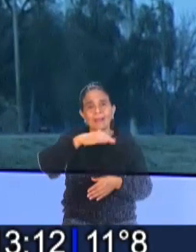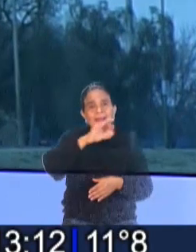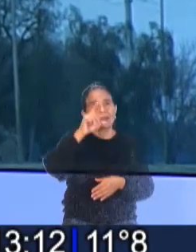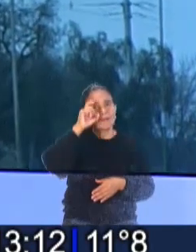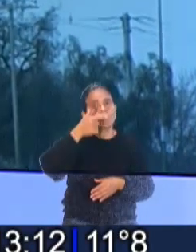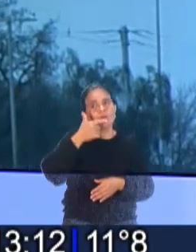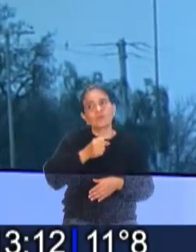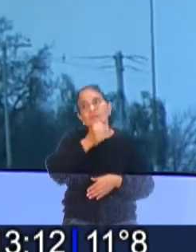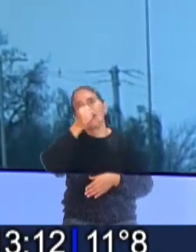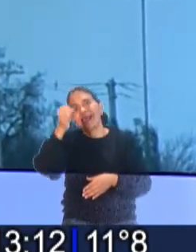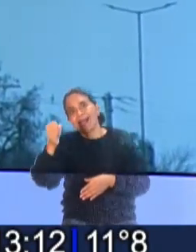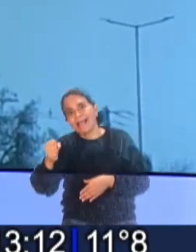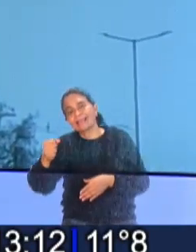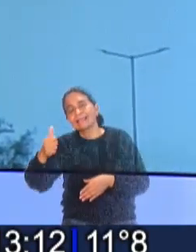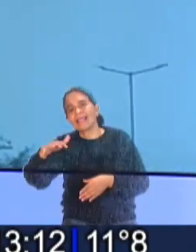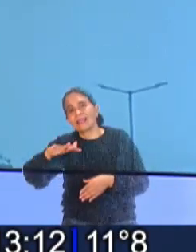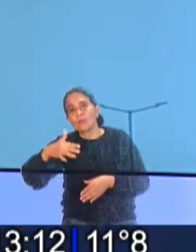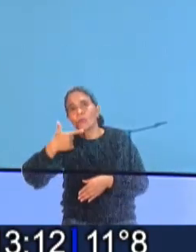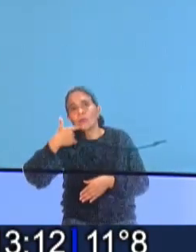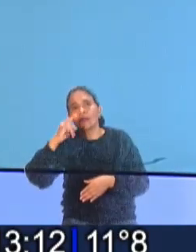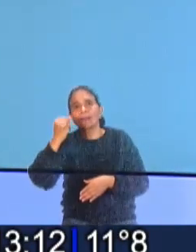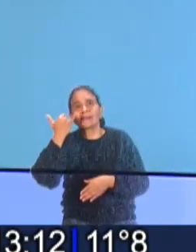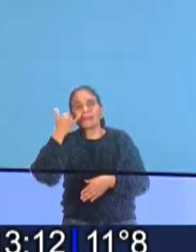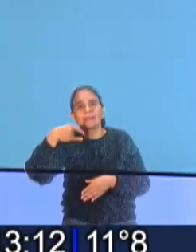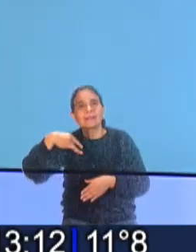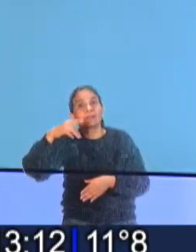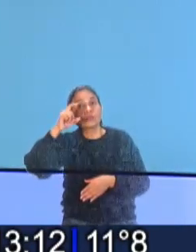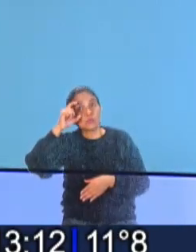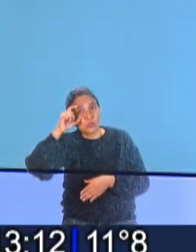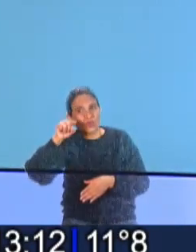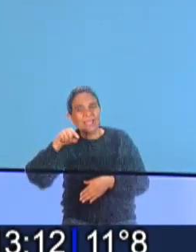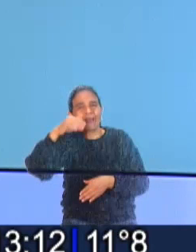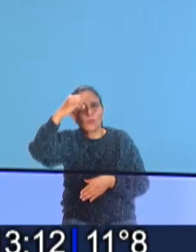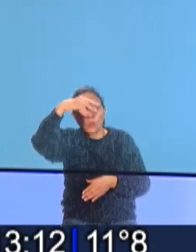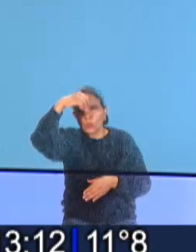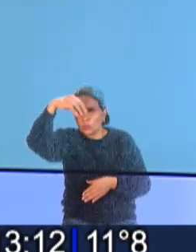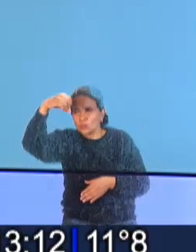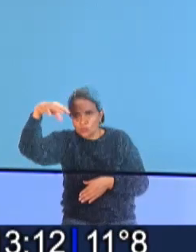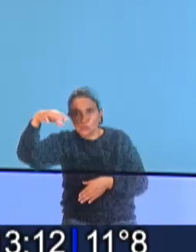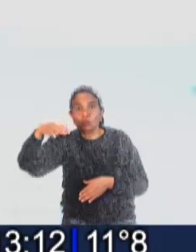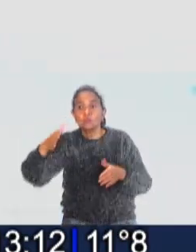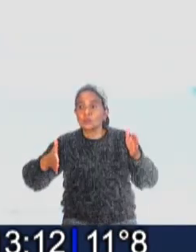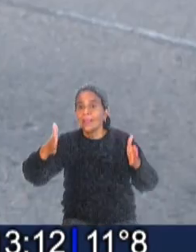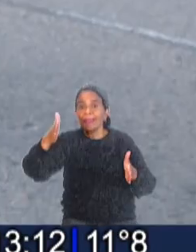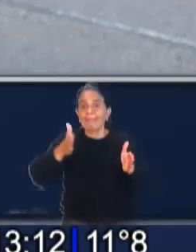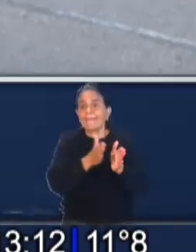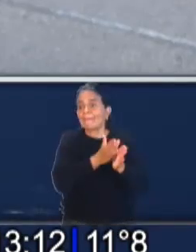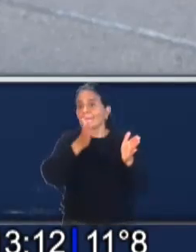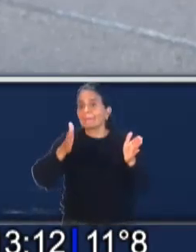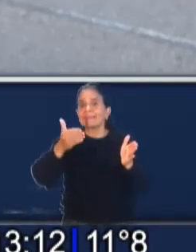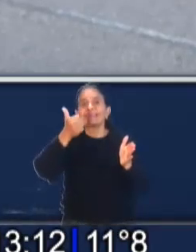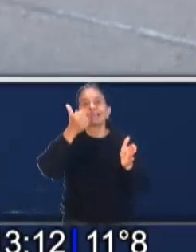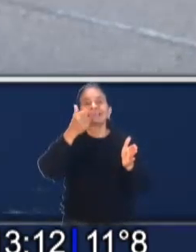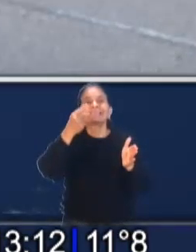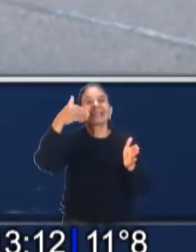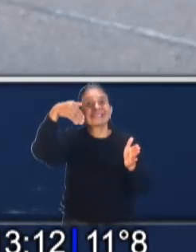el Suyuque se realizó una importante obra de luminarias a lo largo de 6 kilómetros. La verdad que es